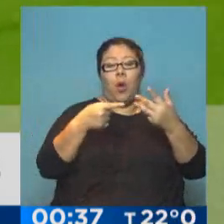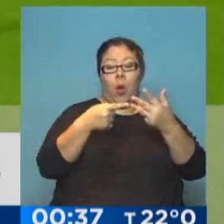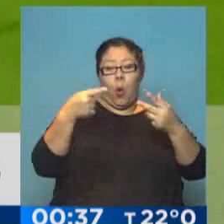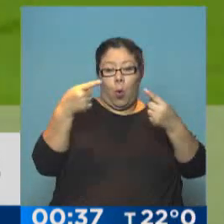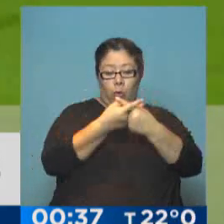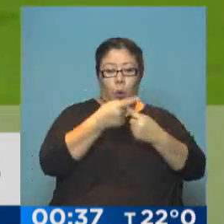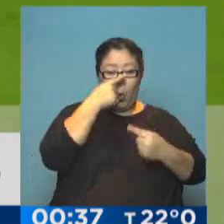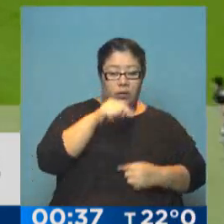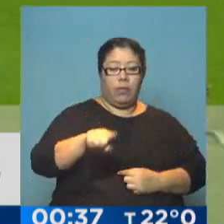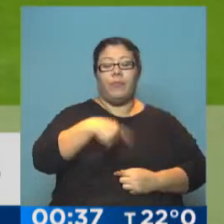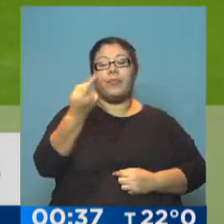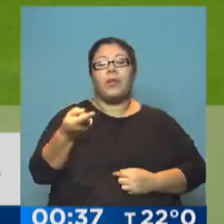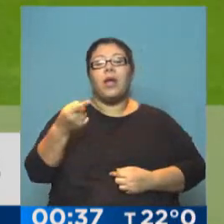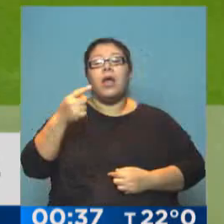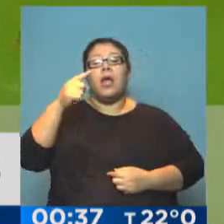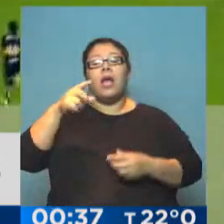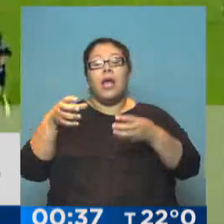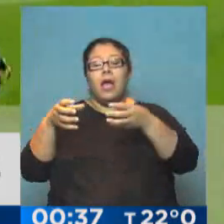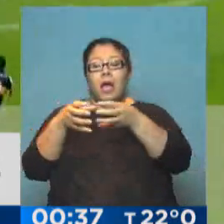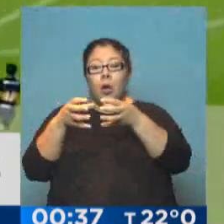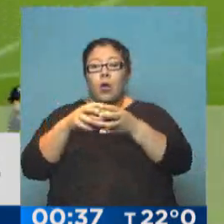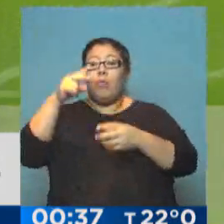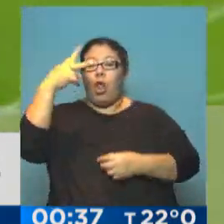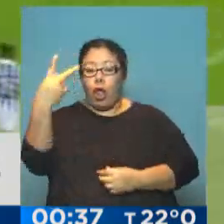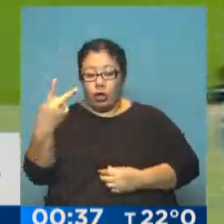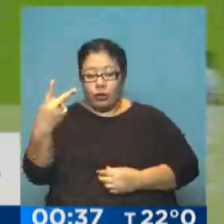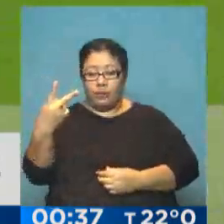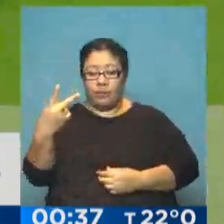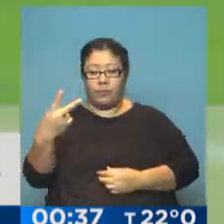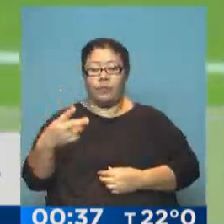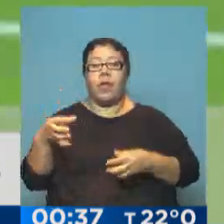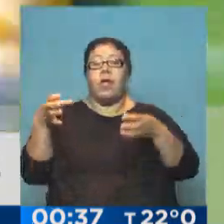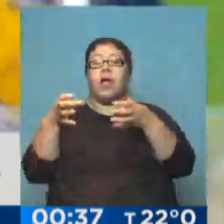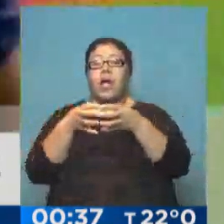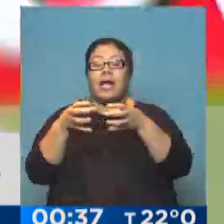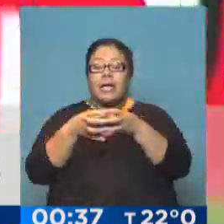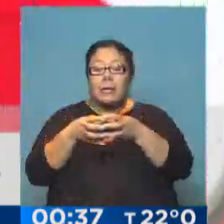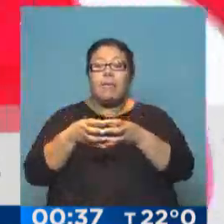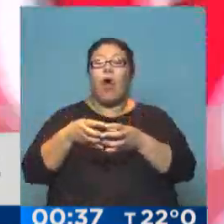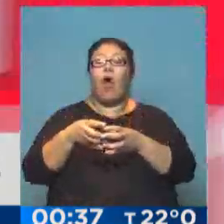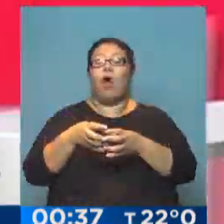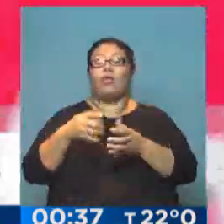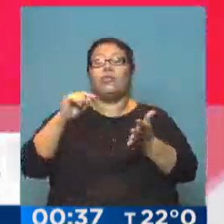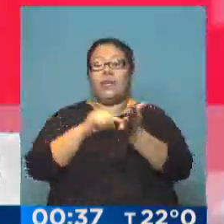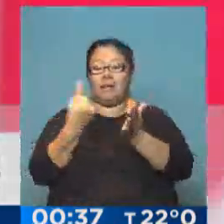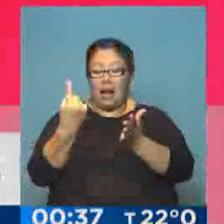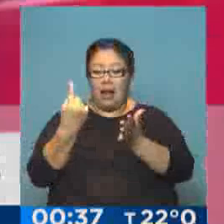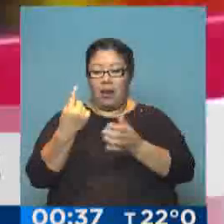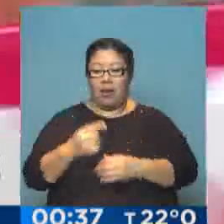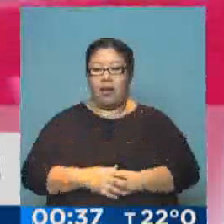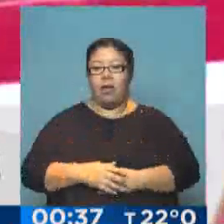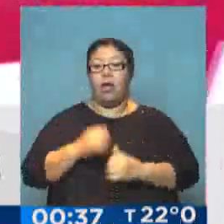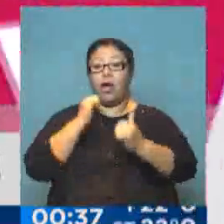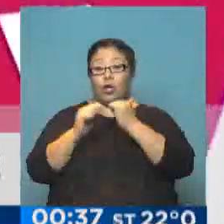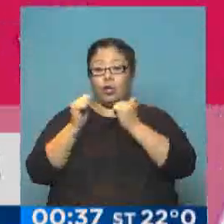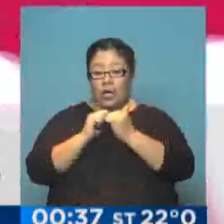estará en la zona 2. Va a tener que enfrentarse a Nacional, que es el cabeza de grupo, Nacional de Uruguay estamos hablando, Palmeiras